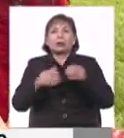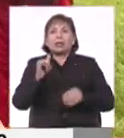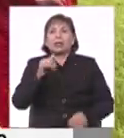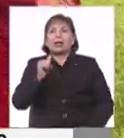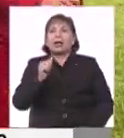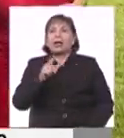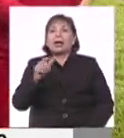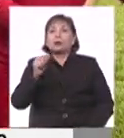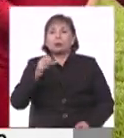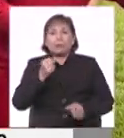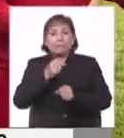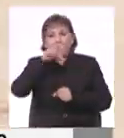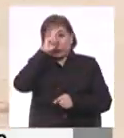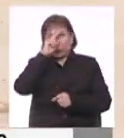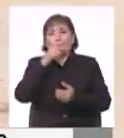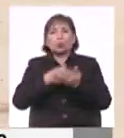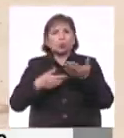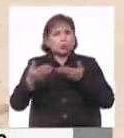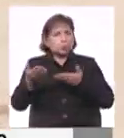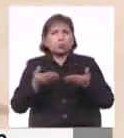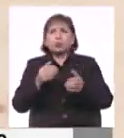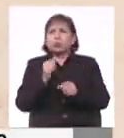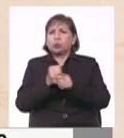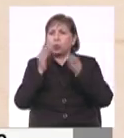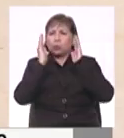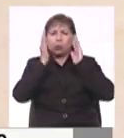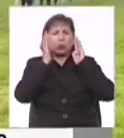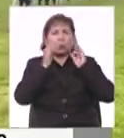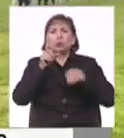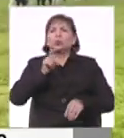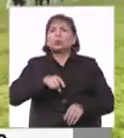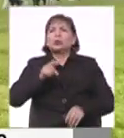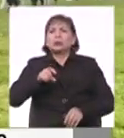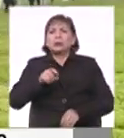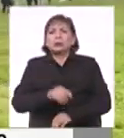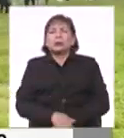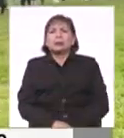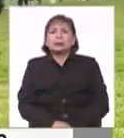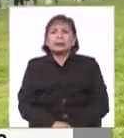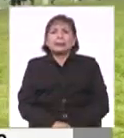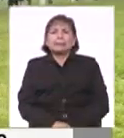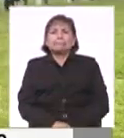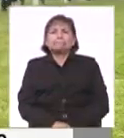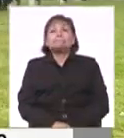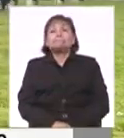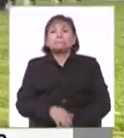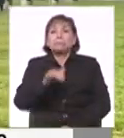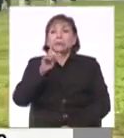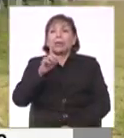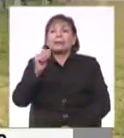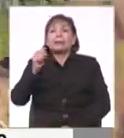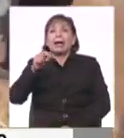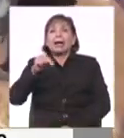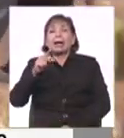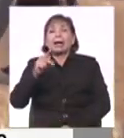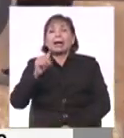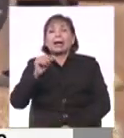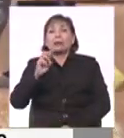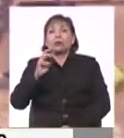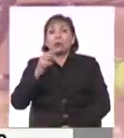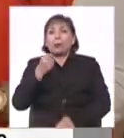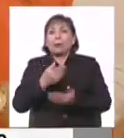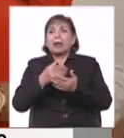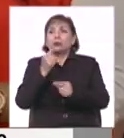con el fin de tomar contacto con los burgomaestres y atiendan sus requerimientos. Yamcasum Perú es un programa de generación de